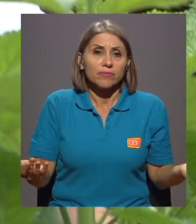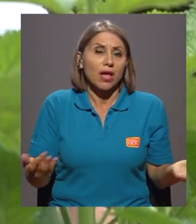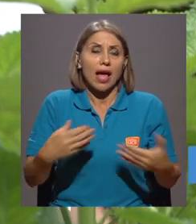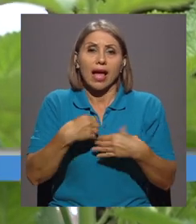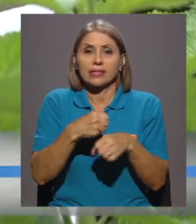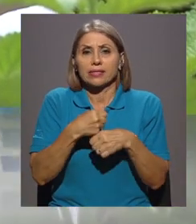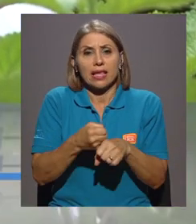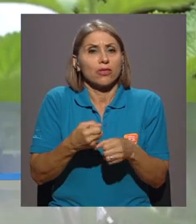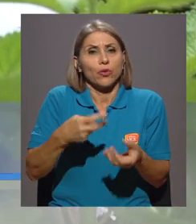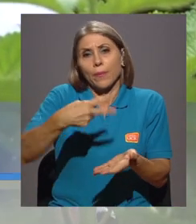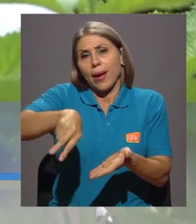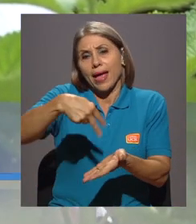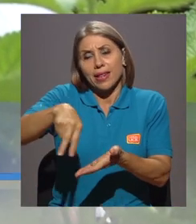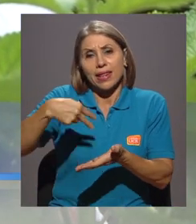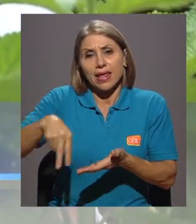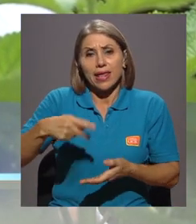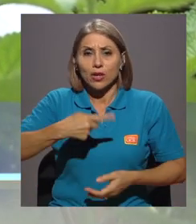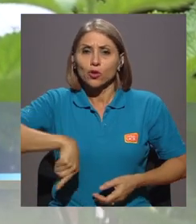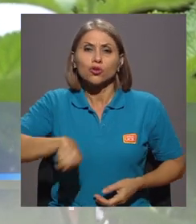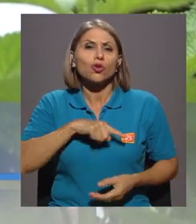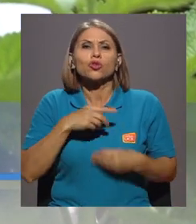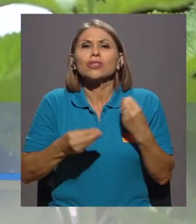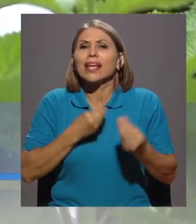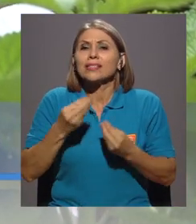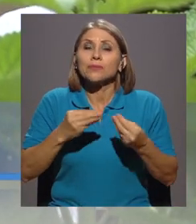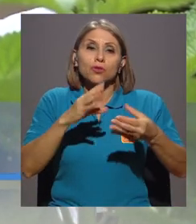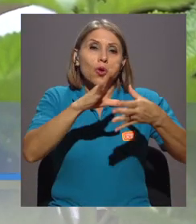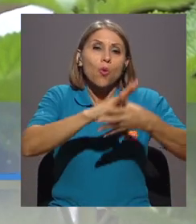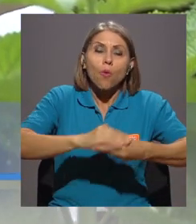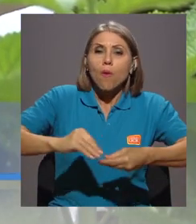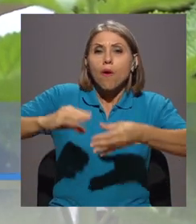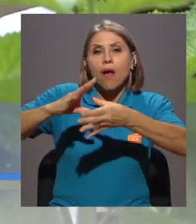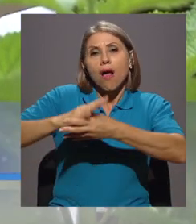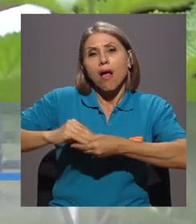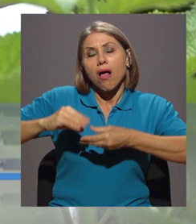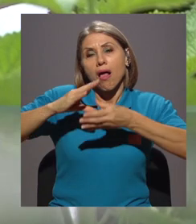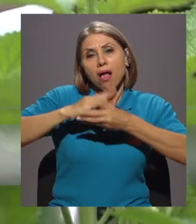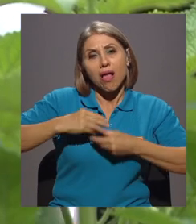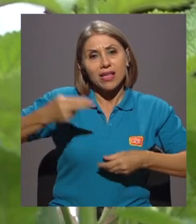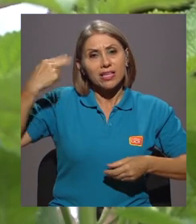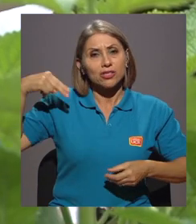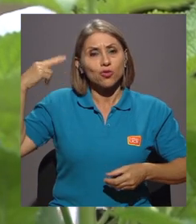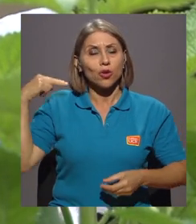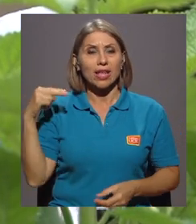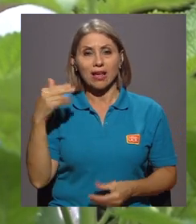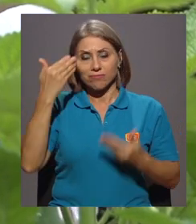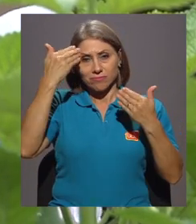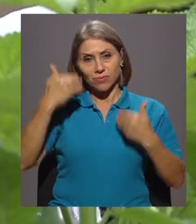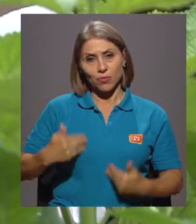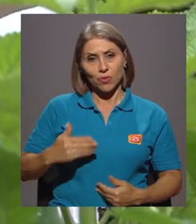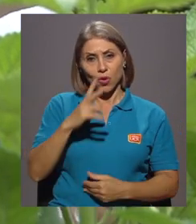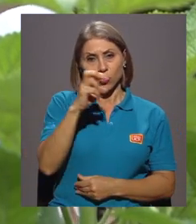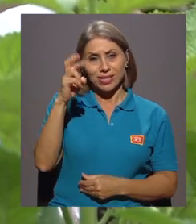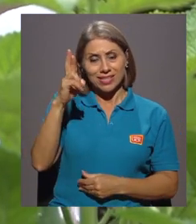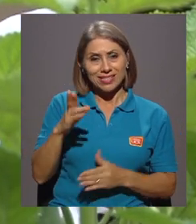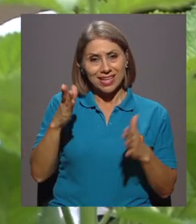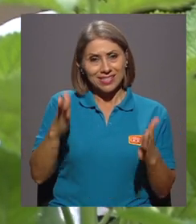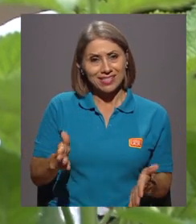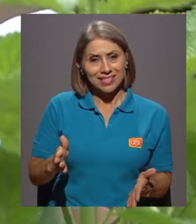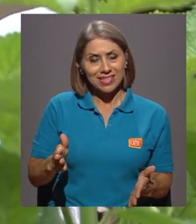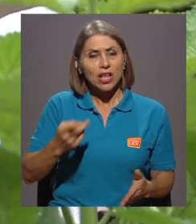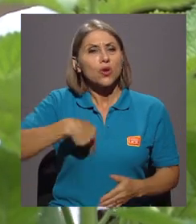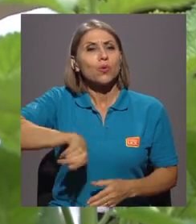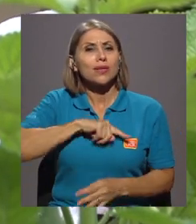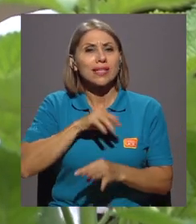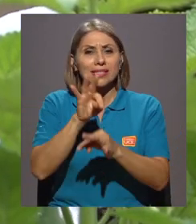presentándonos o haciendo un baile, estamos contando nuestra historia como costarricenses, ¿verdad? Estamos dando un lugar a lo que hemos sido, a nuestras